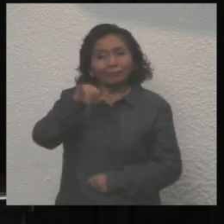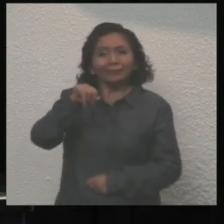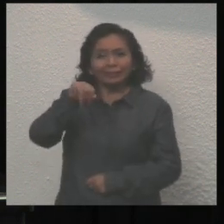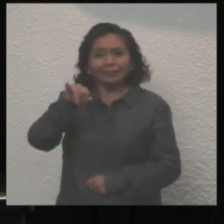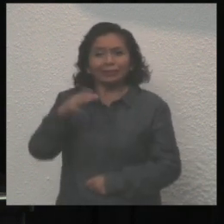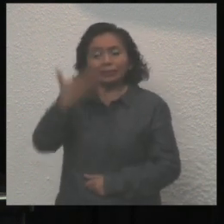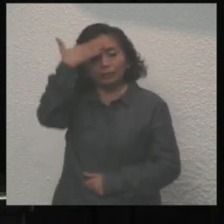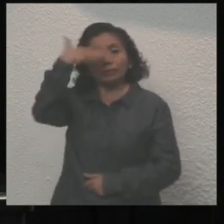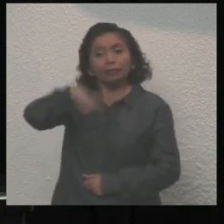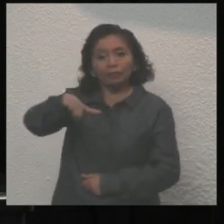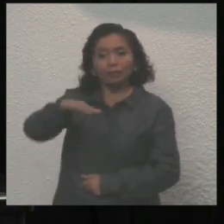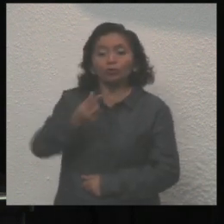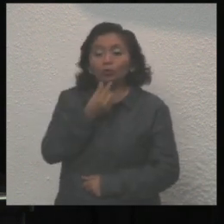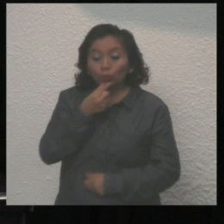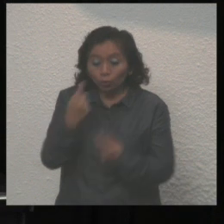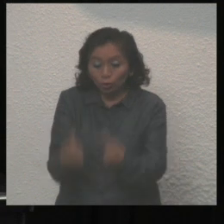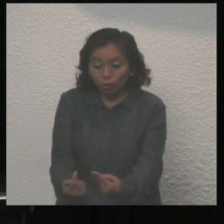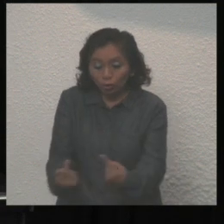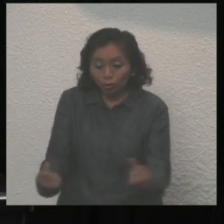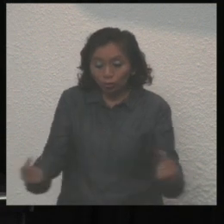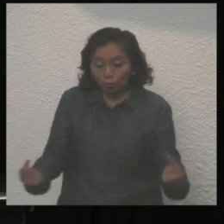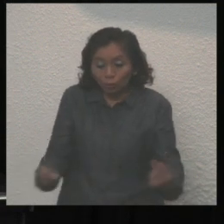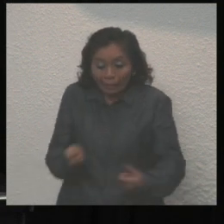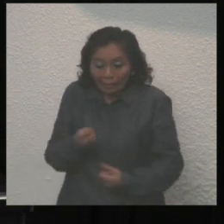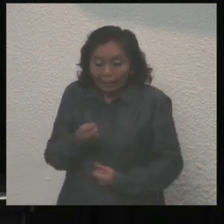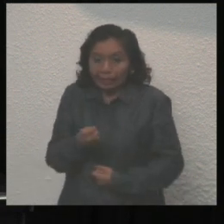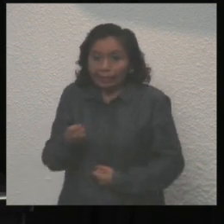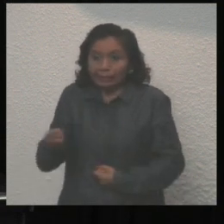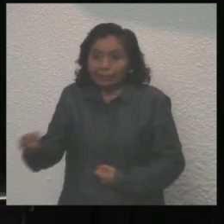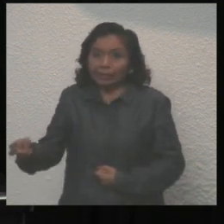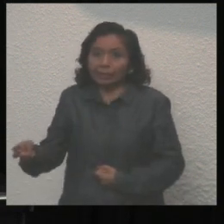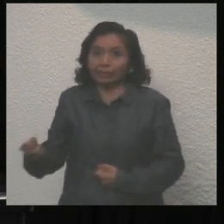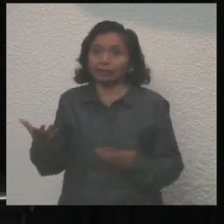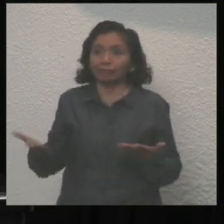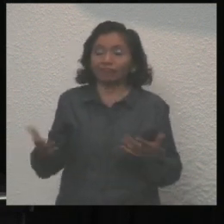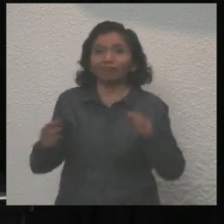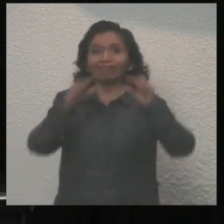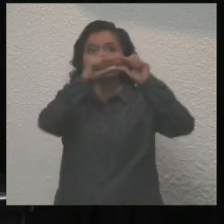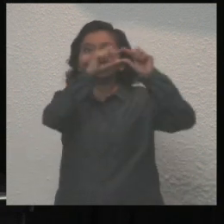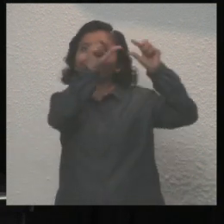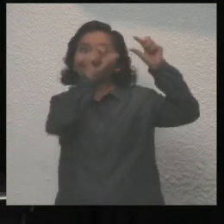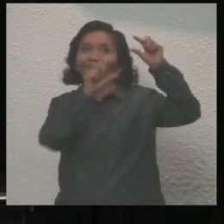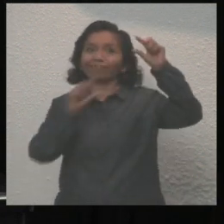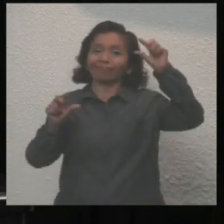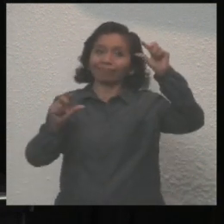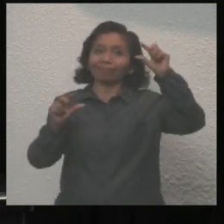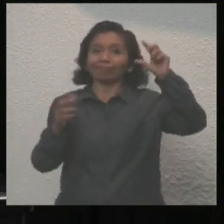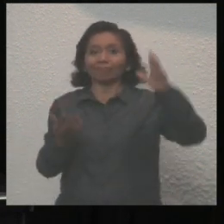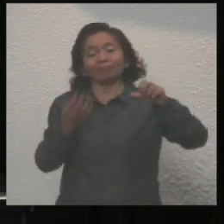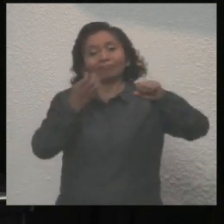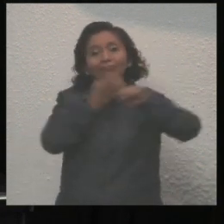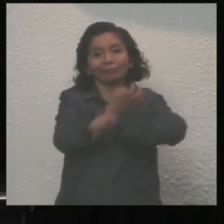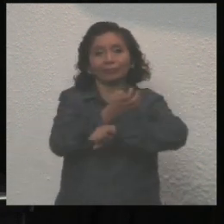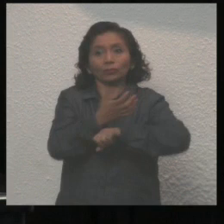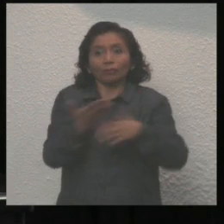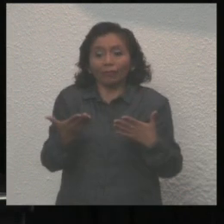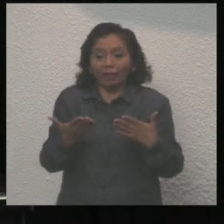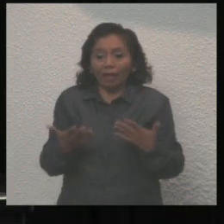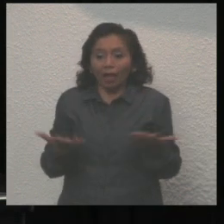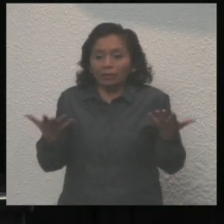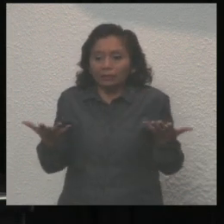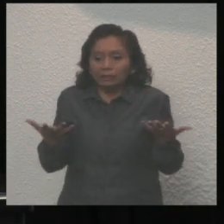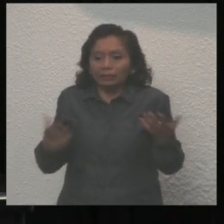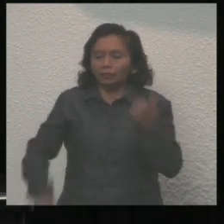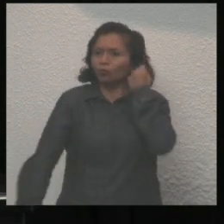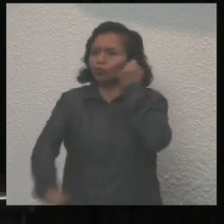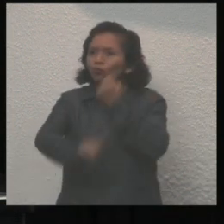todos sabemos, la niñez es destino personal, pero también destino nacional y estatal. Estamos frente a una